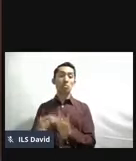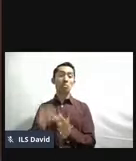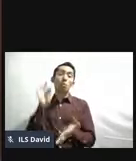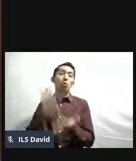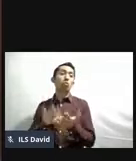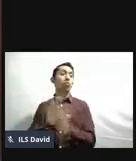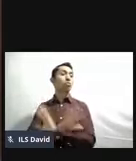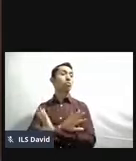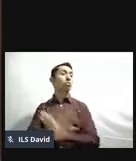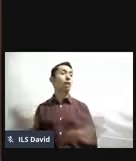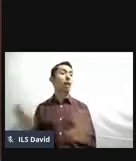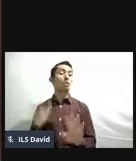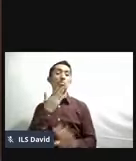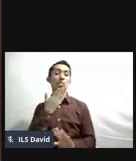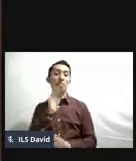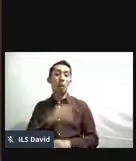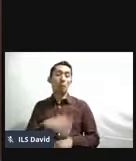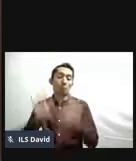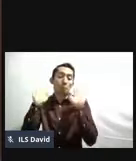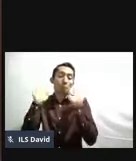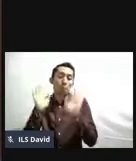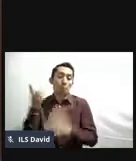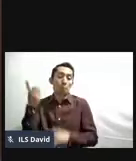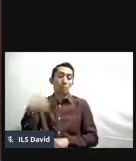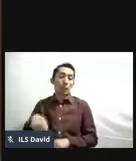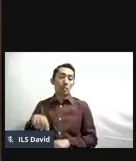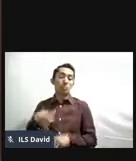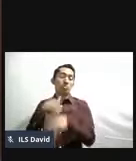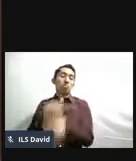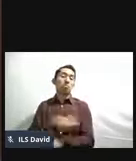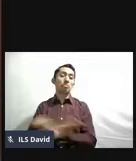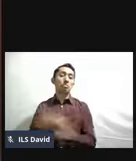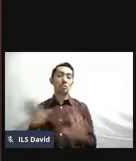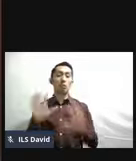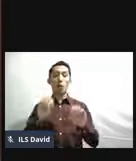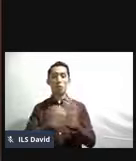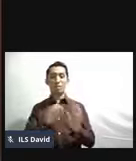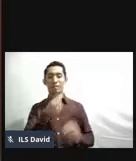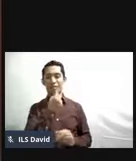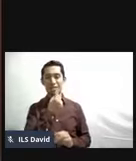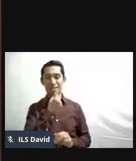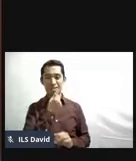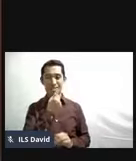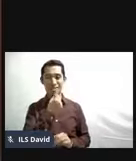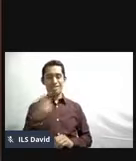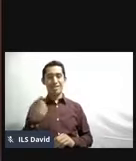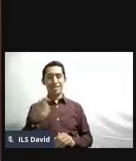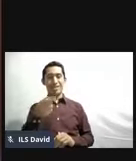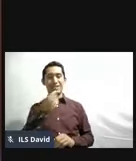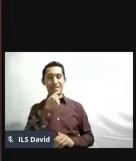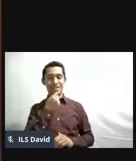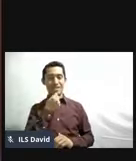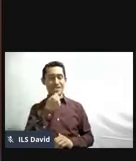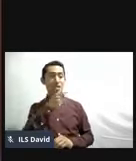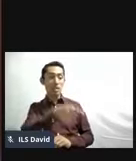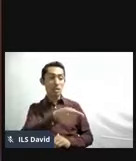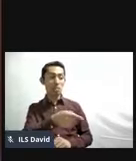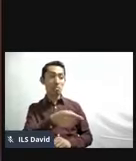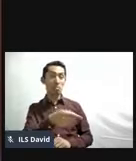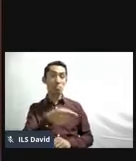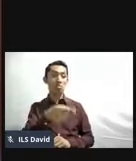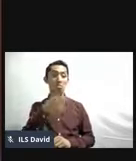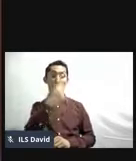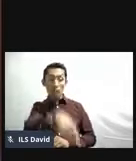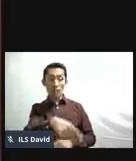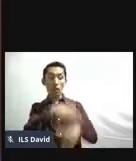ejecutar algo. En el caso de las niñas y los niños, bueno, si haces tal cosa, entonces podrás tener o podrás acceder